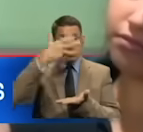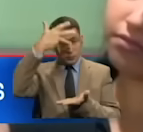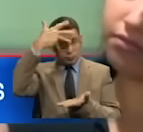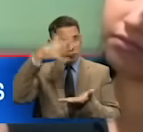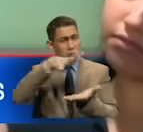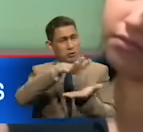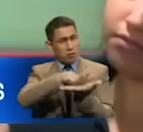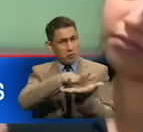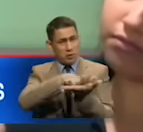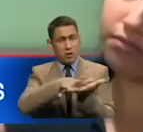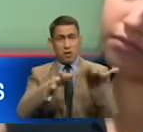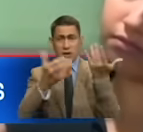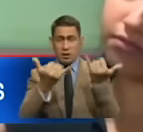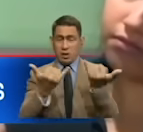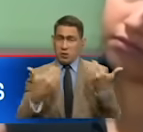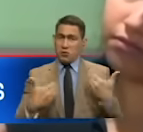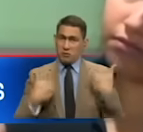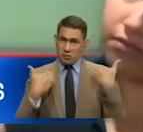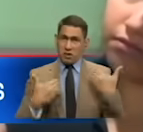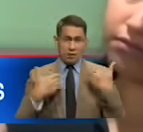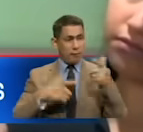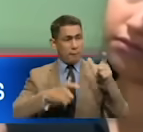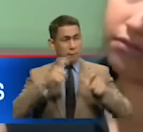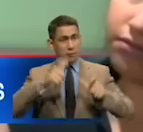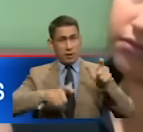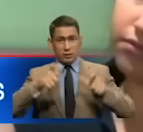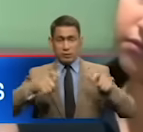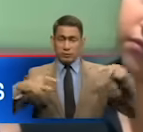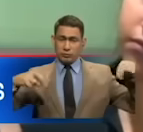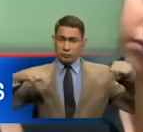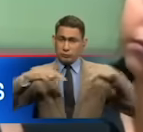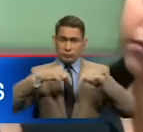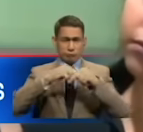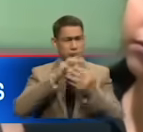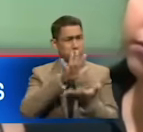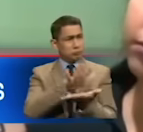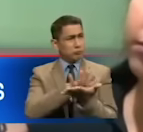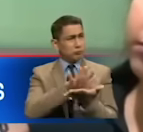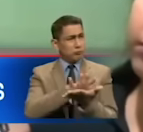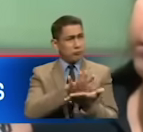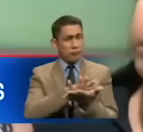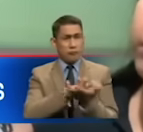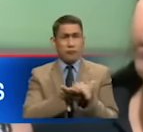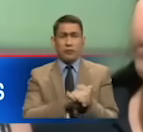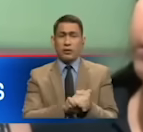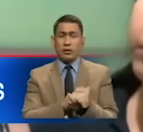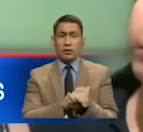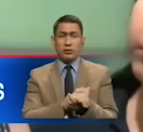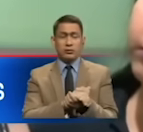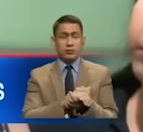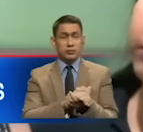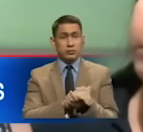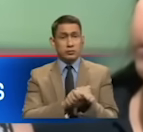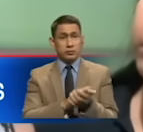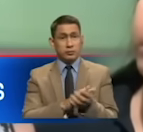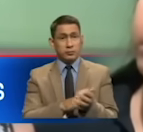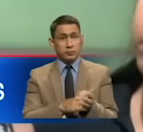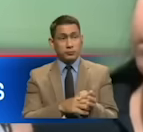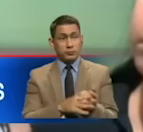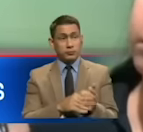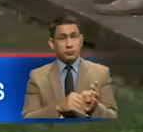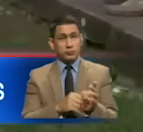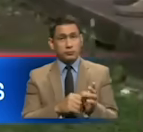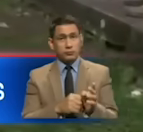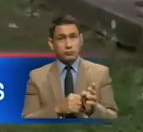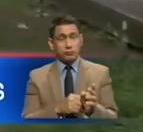ver que hoy en día la gente puede estar haciendo su actividad física en los parques, los varios parques que tiene